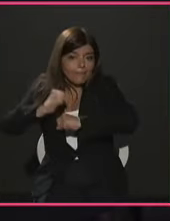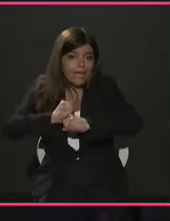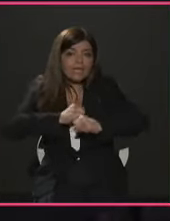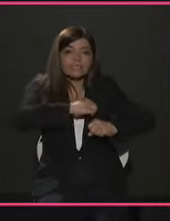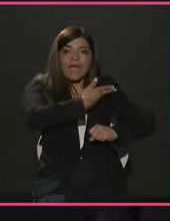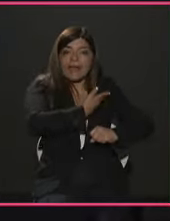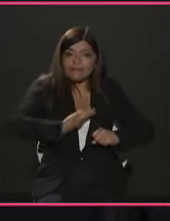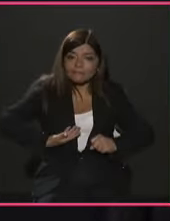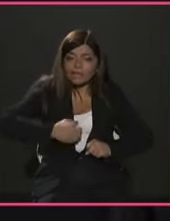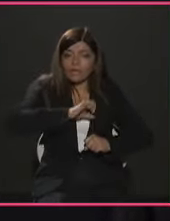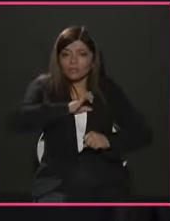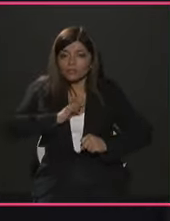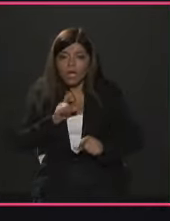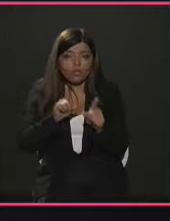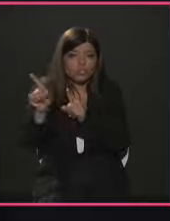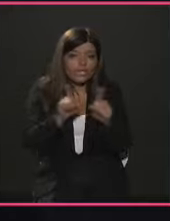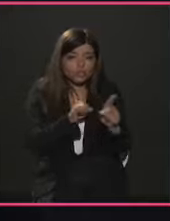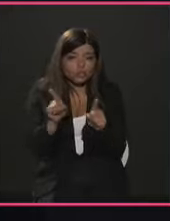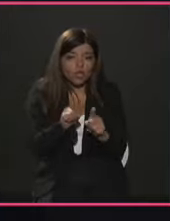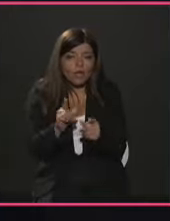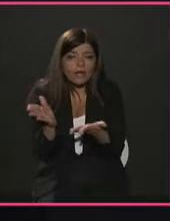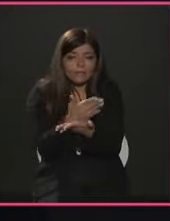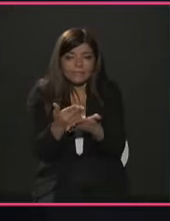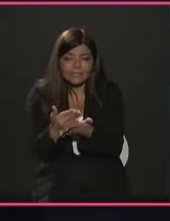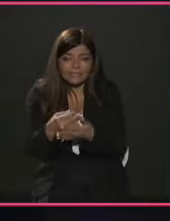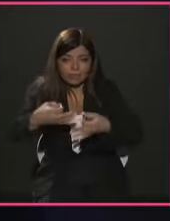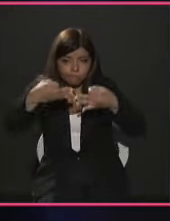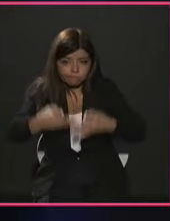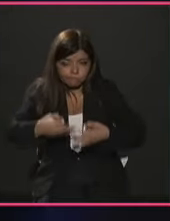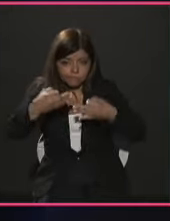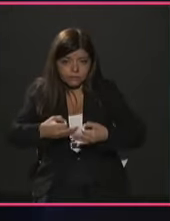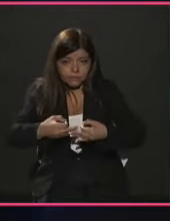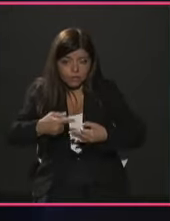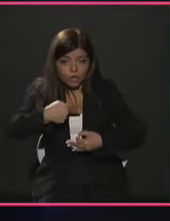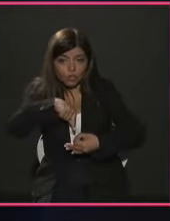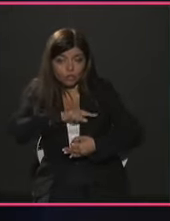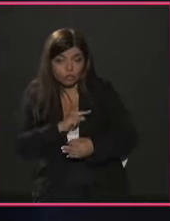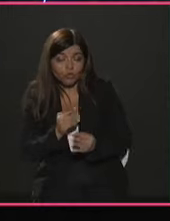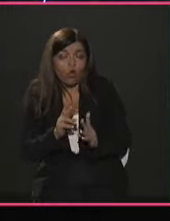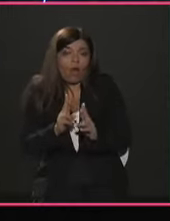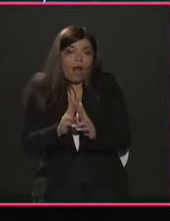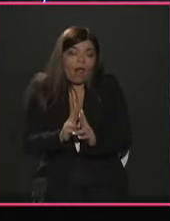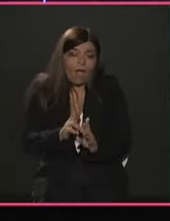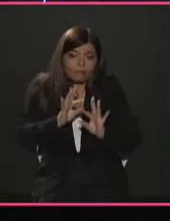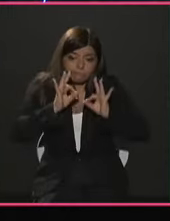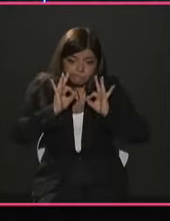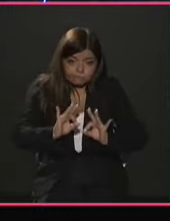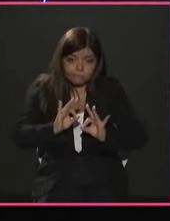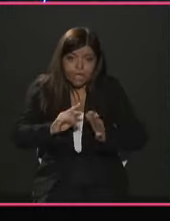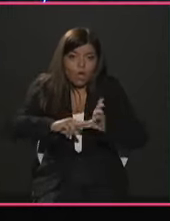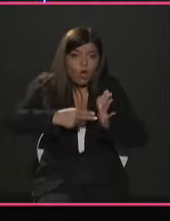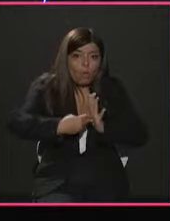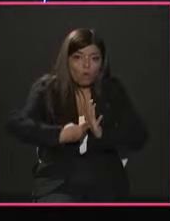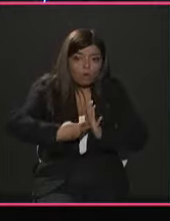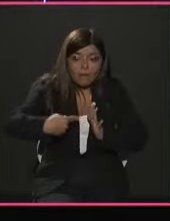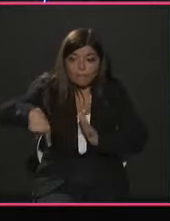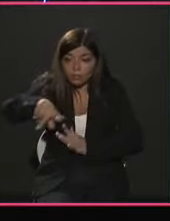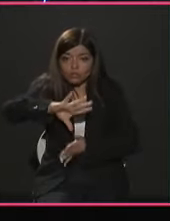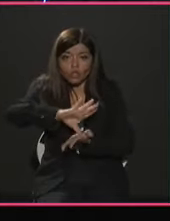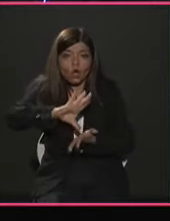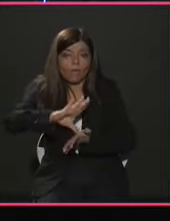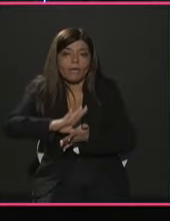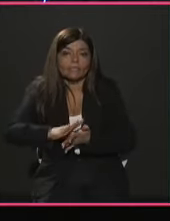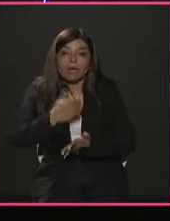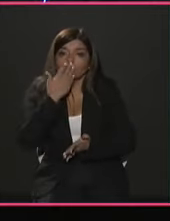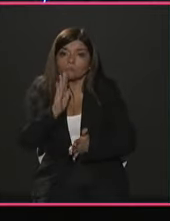interesadas para poder gestionar una buena estrategia y que nosotros también vos esperar que esta estrategia responda a los problemas que tenemos los países y podamos